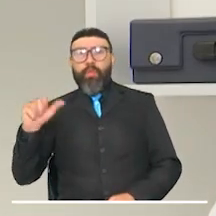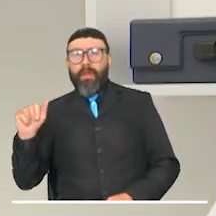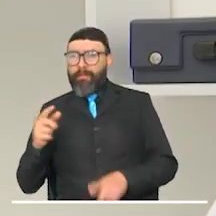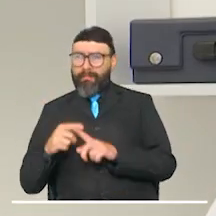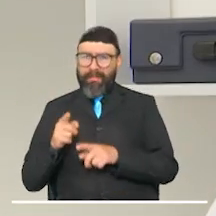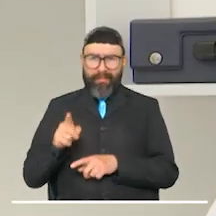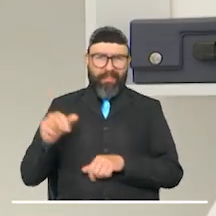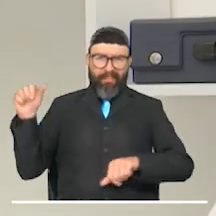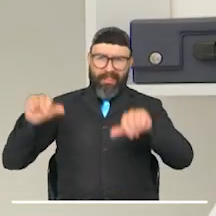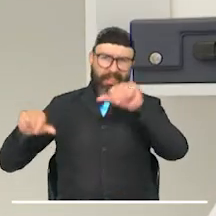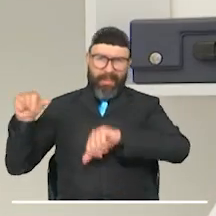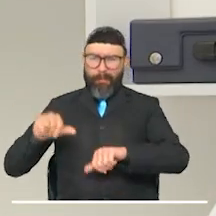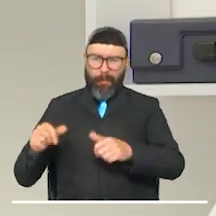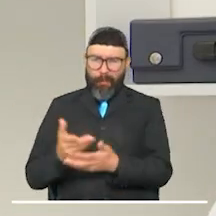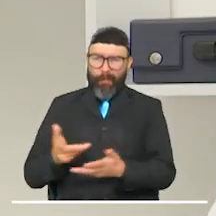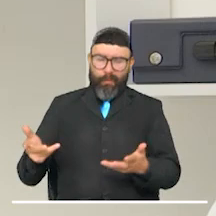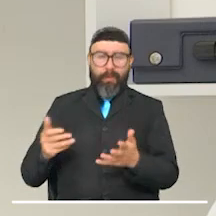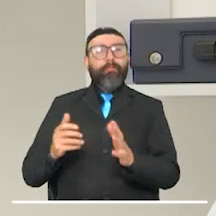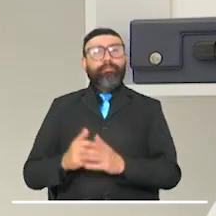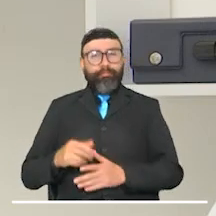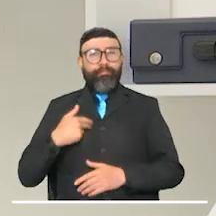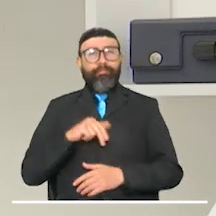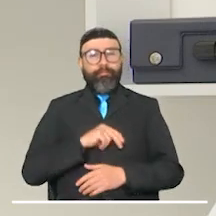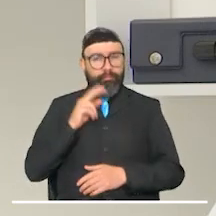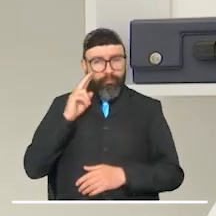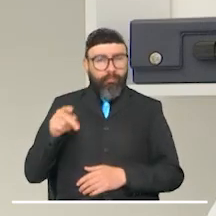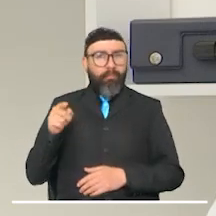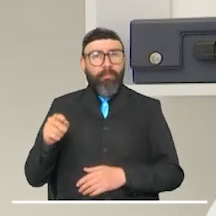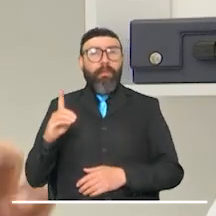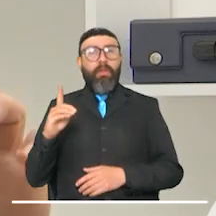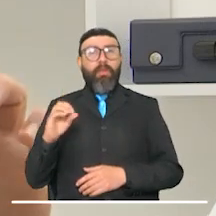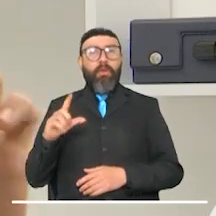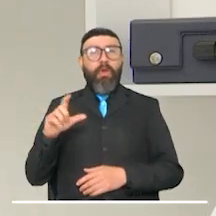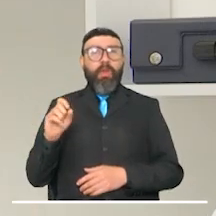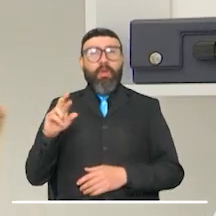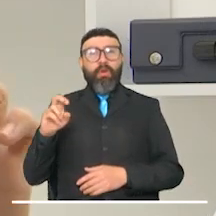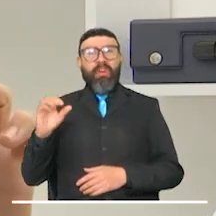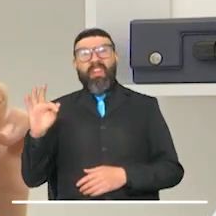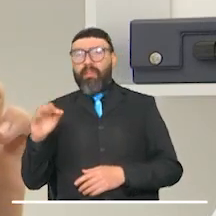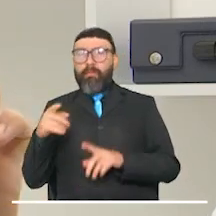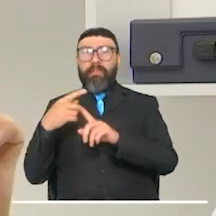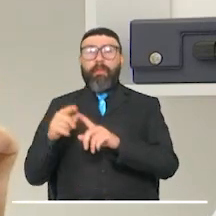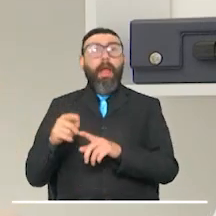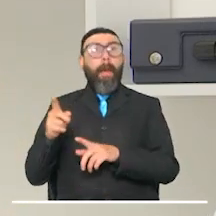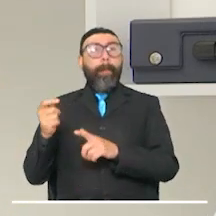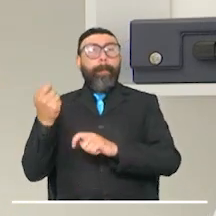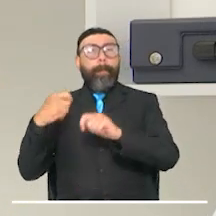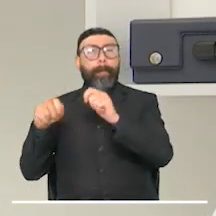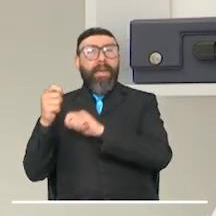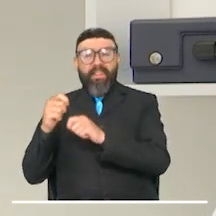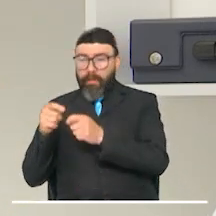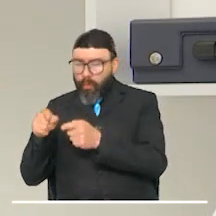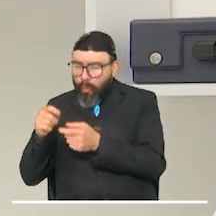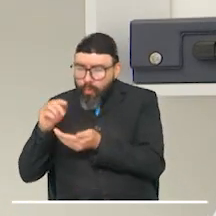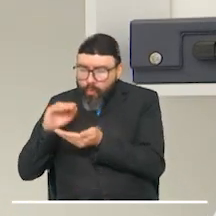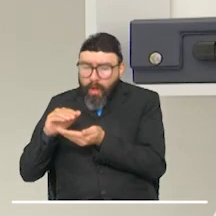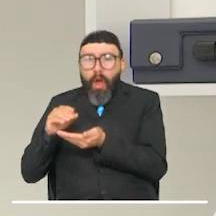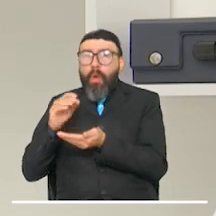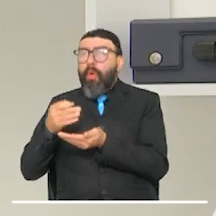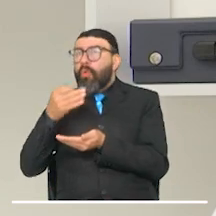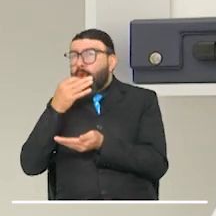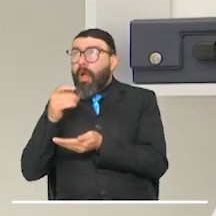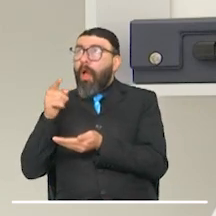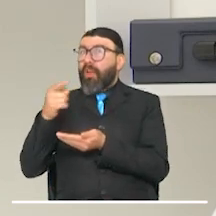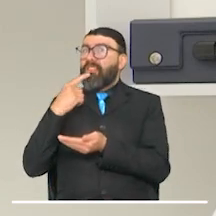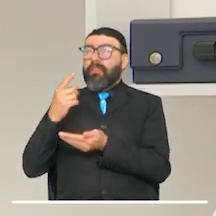químicos lo vimos todos con el dolor led y con muchos más nos venden unos frasquitos que para el dolor que son hechos que